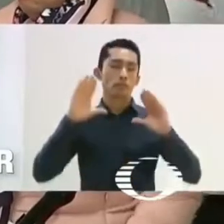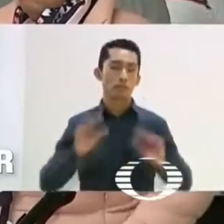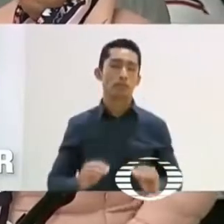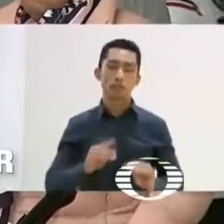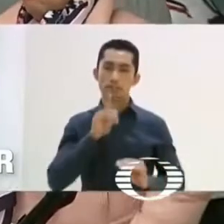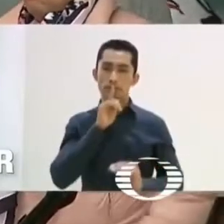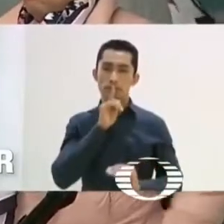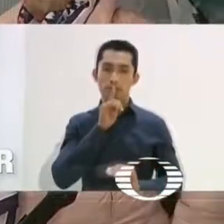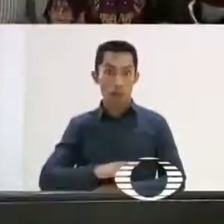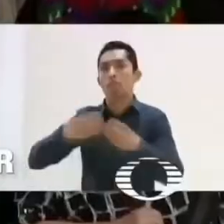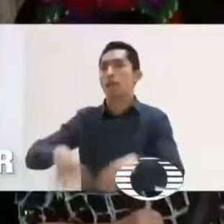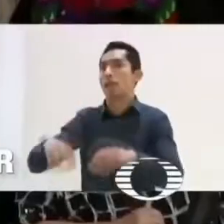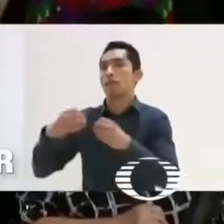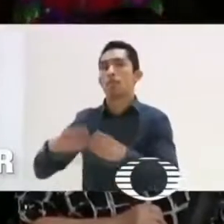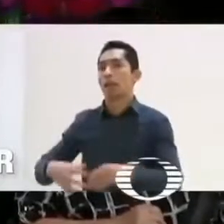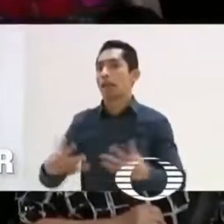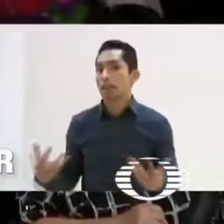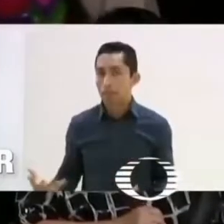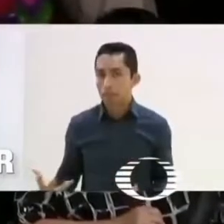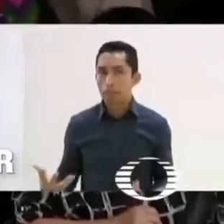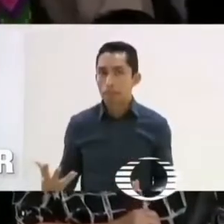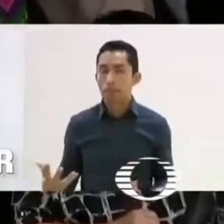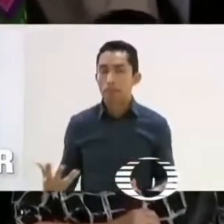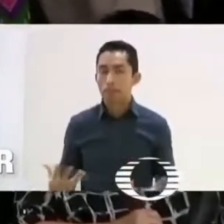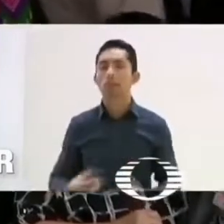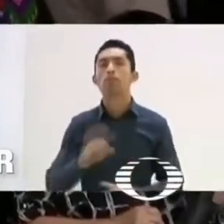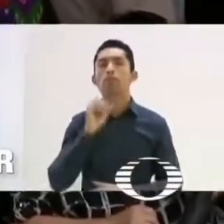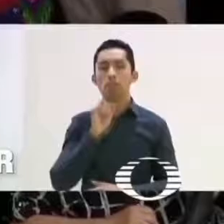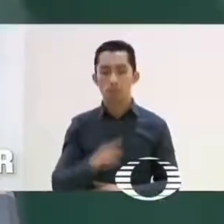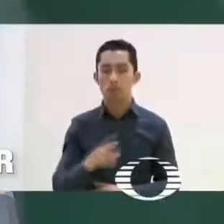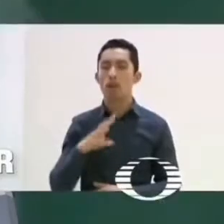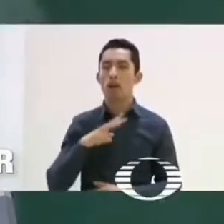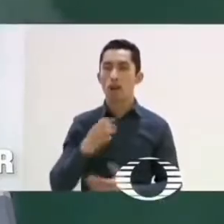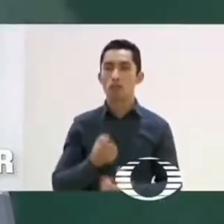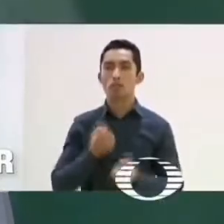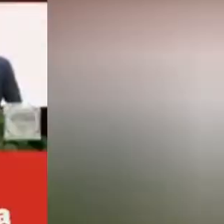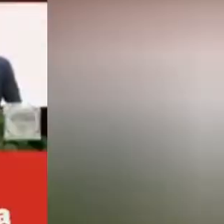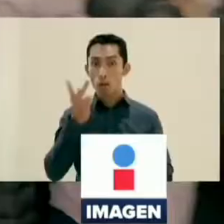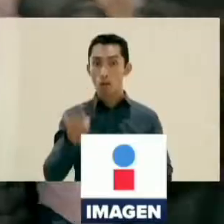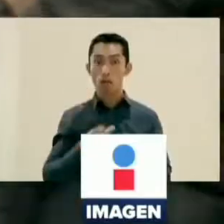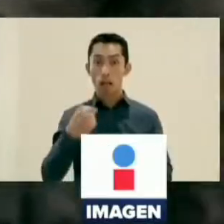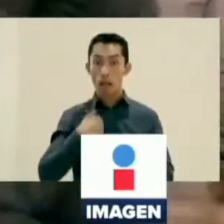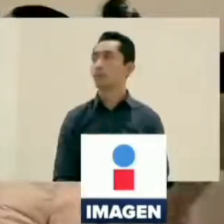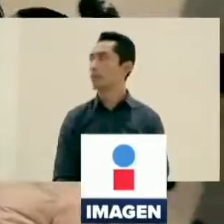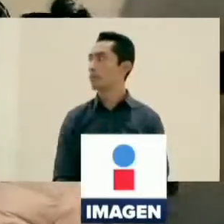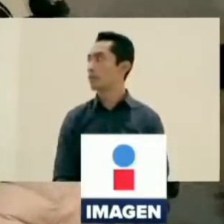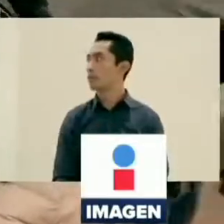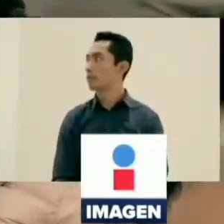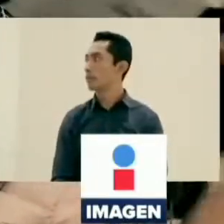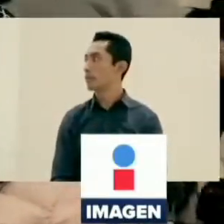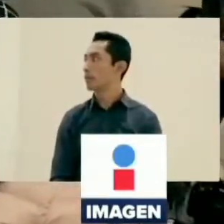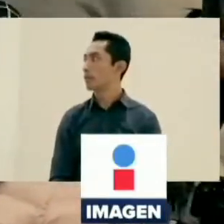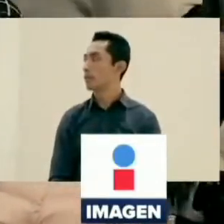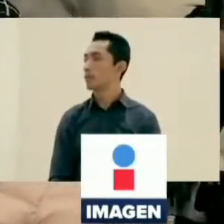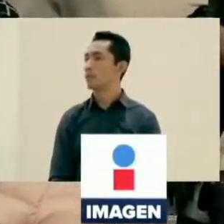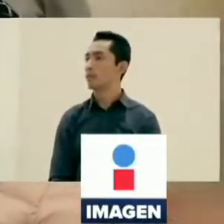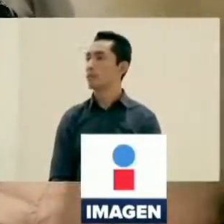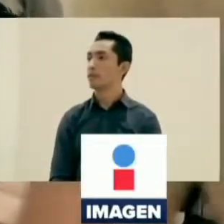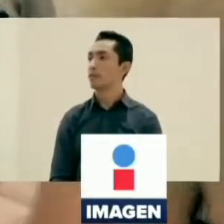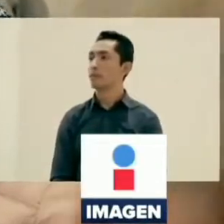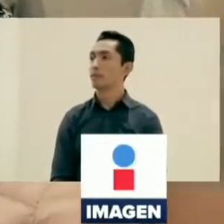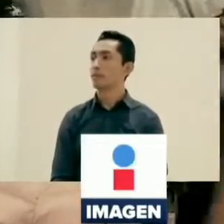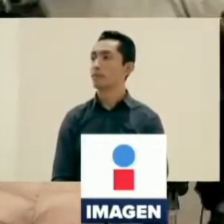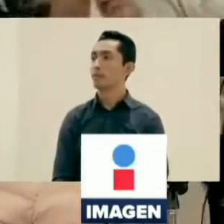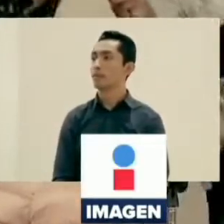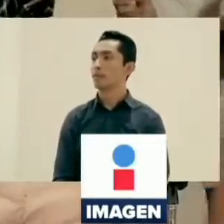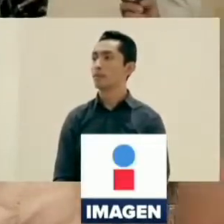Aunque resaltaron dos ciudadanos que se acercaron hasta donde estaba para intentar hablar con él. Fue una ciudadana que le tomó la mano y él le